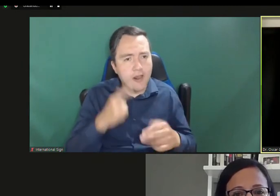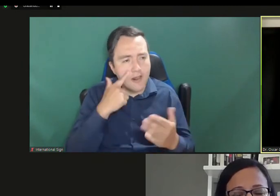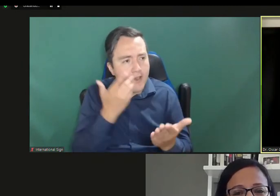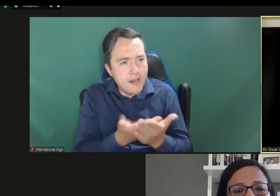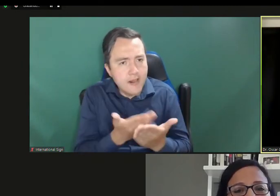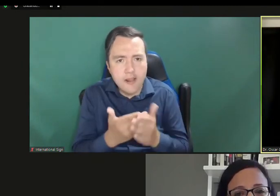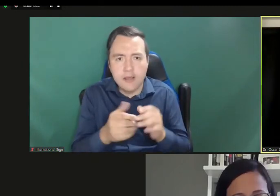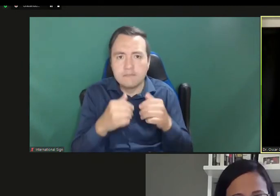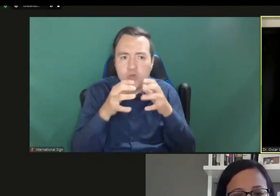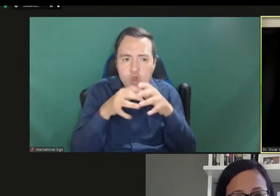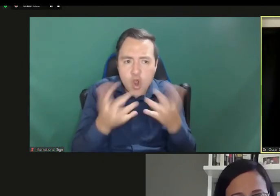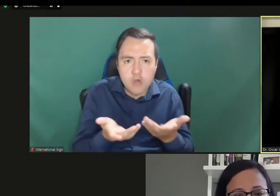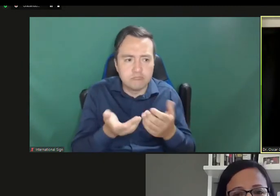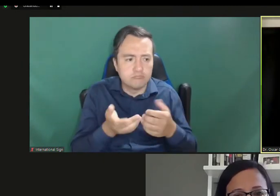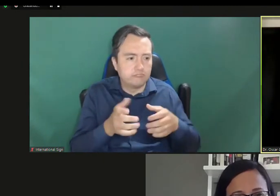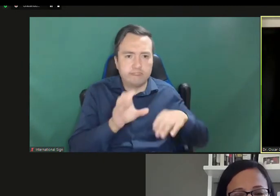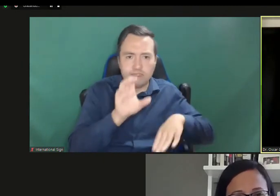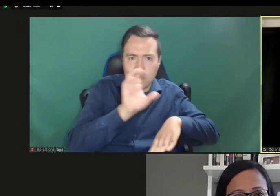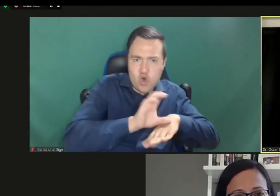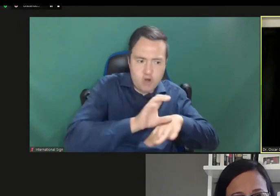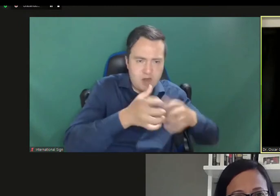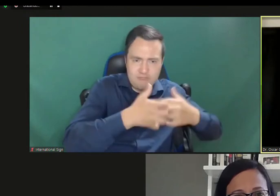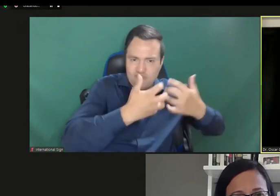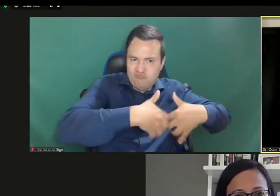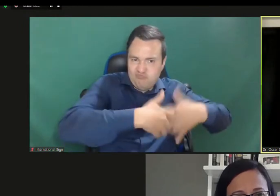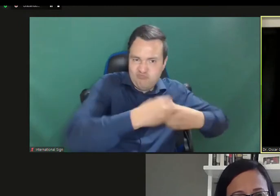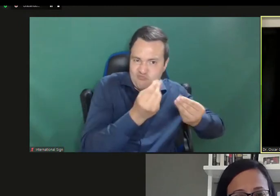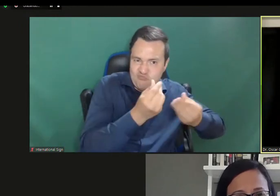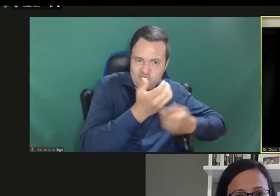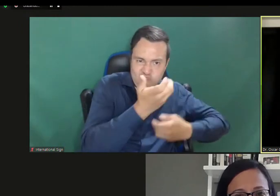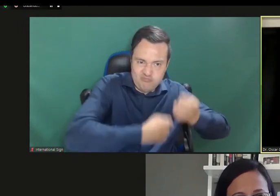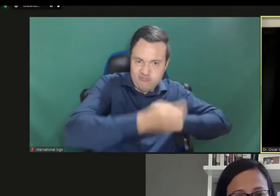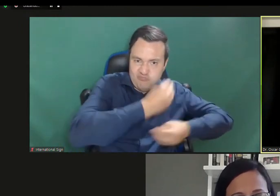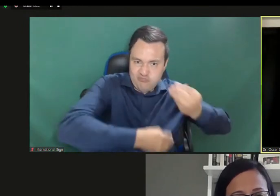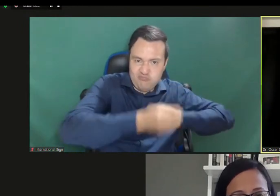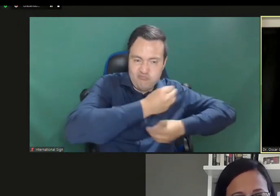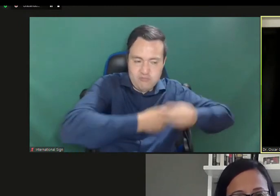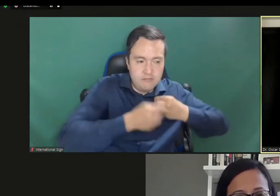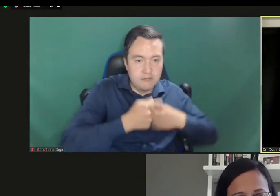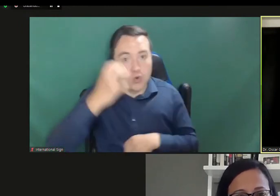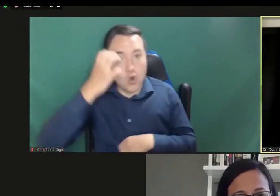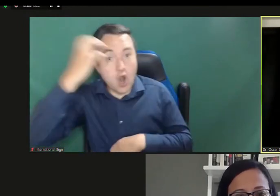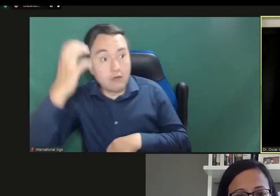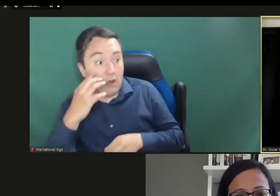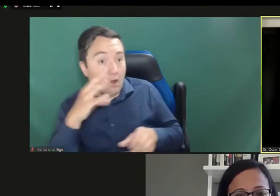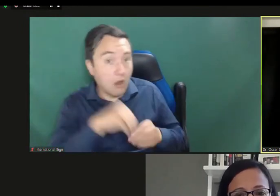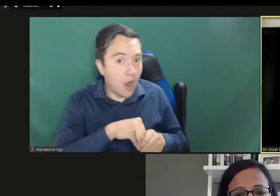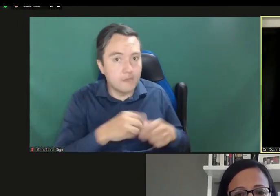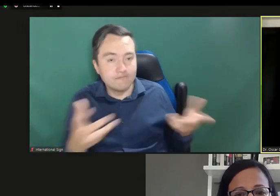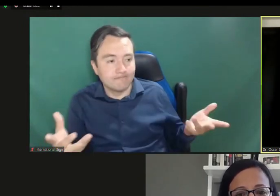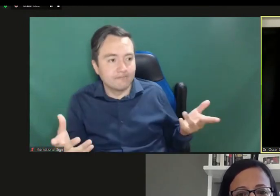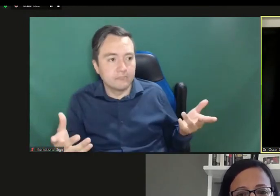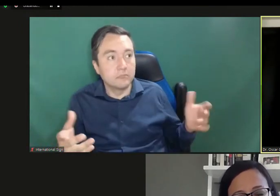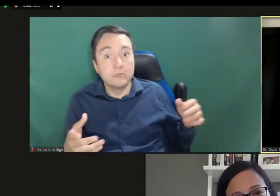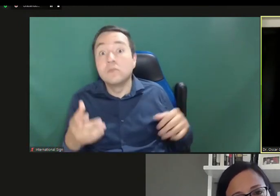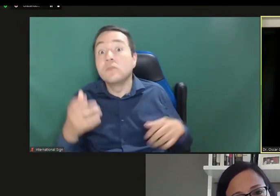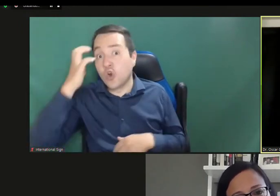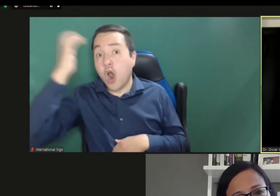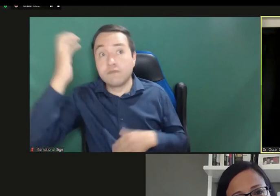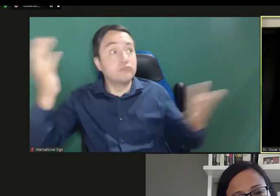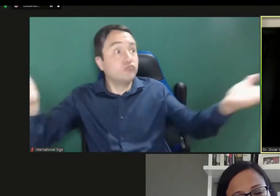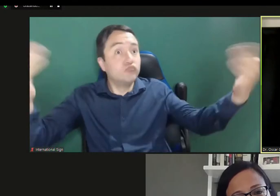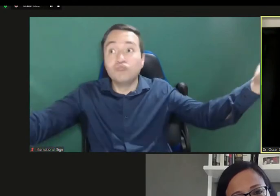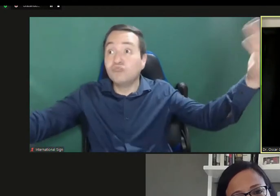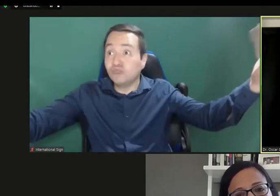corporativos en lo que se llama captura corporativa del gobierno y ya inclusive discurso que dice que esa captura corporativa a beck se puede ser inclusive